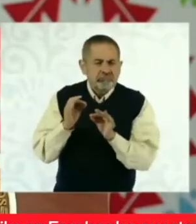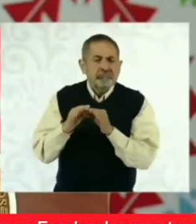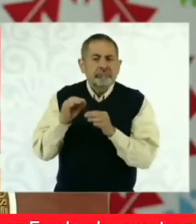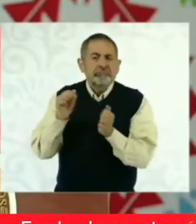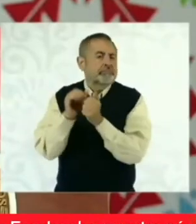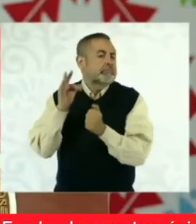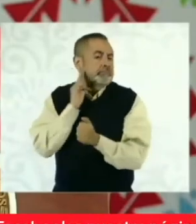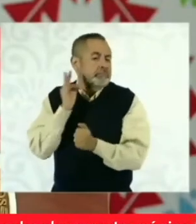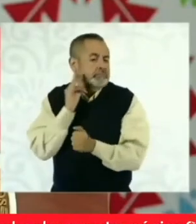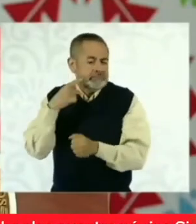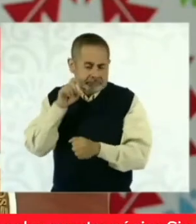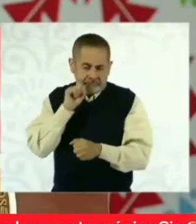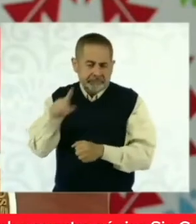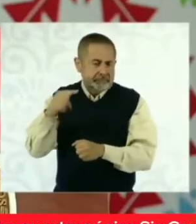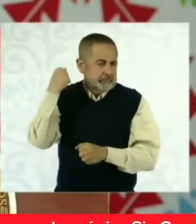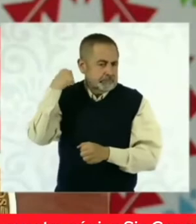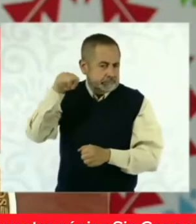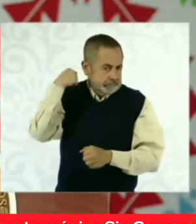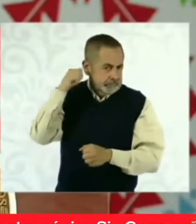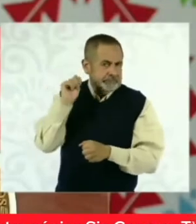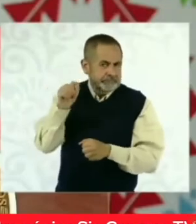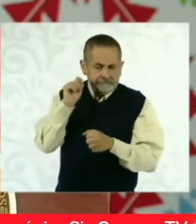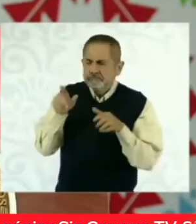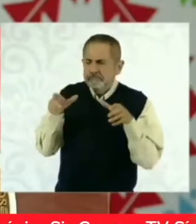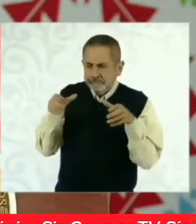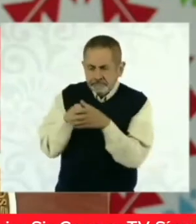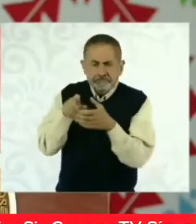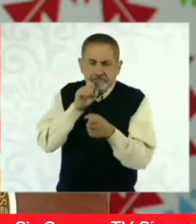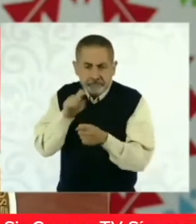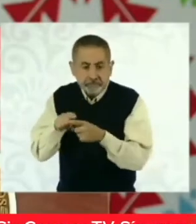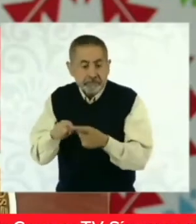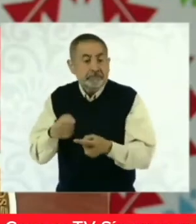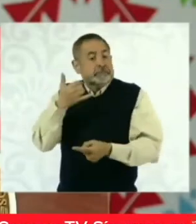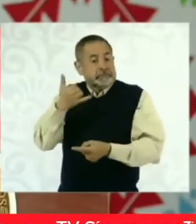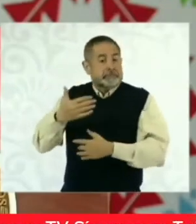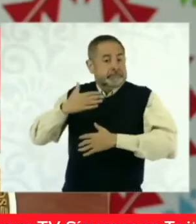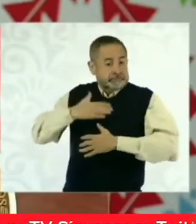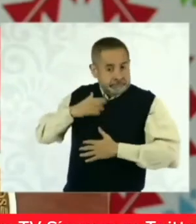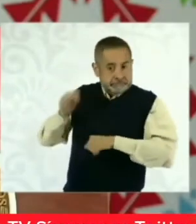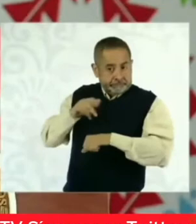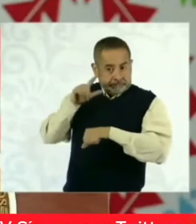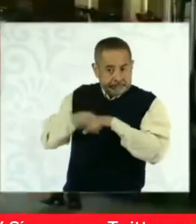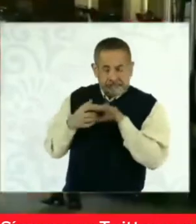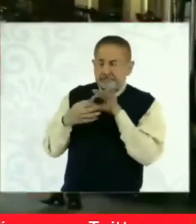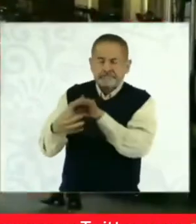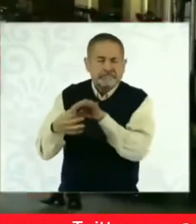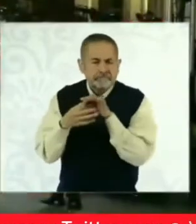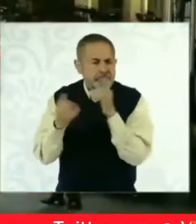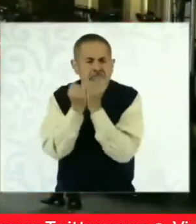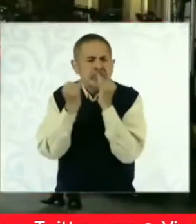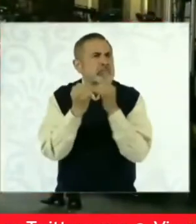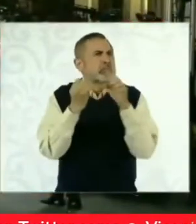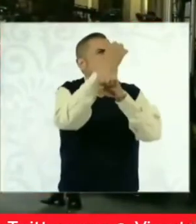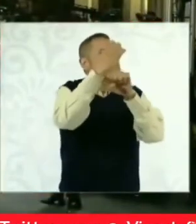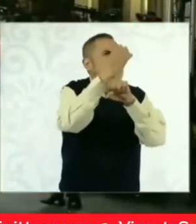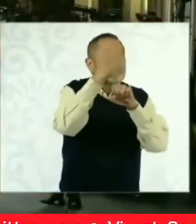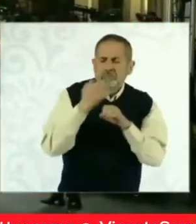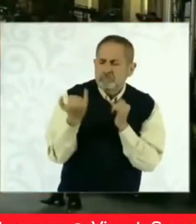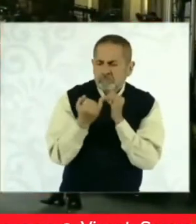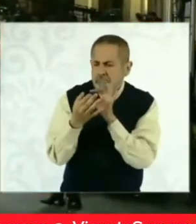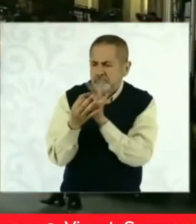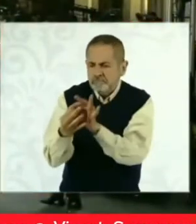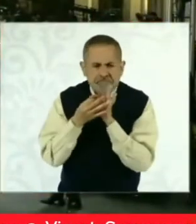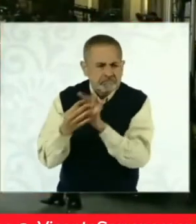la Fiscalía del Estado y la Fiscalía General de la República, igual que en otras entidades. Sí,